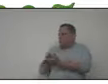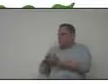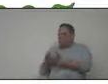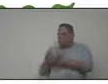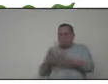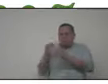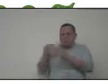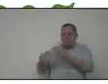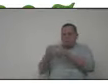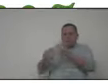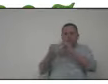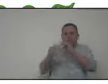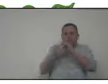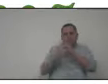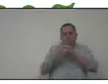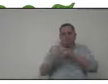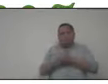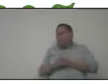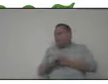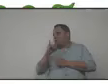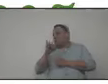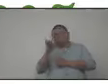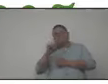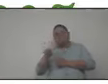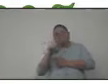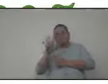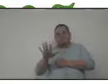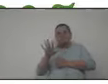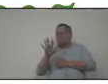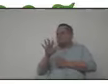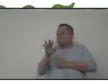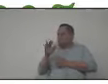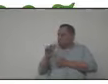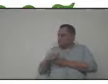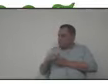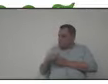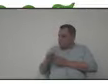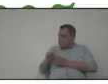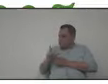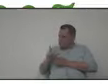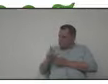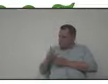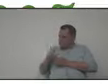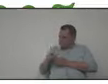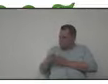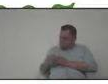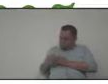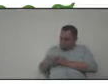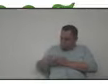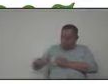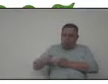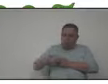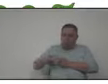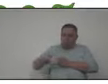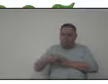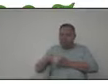mandando a las IPS directamente desde el ADRES, a las IPS,